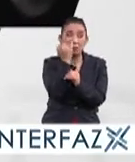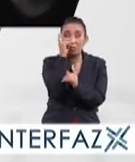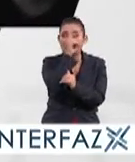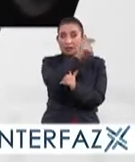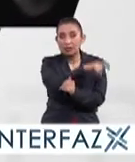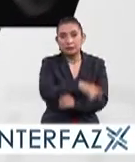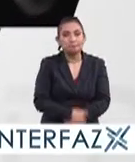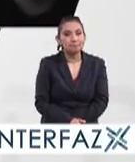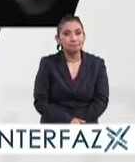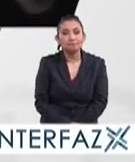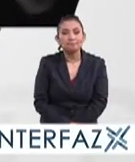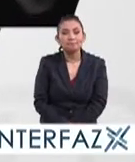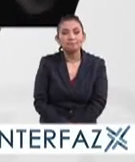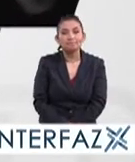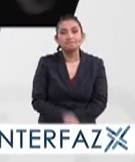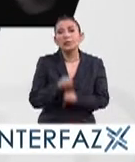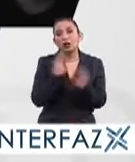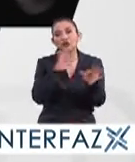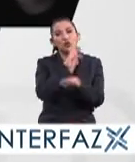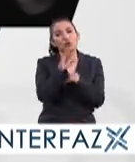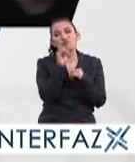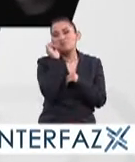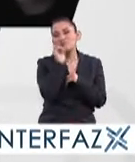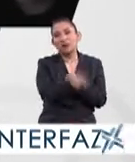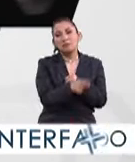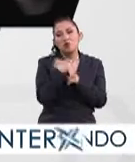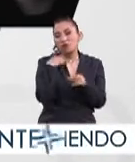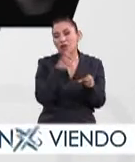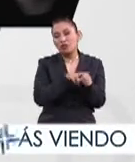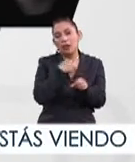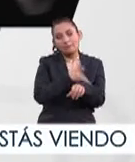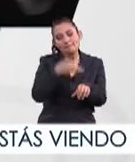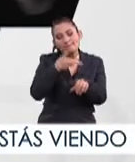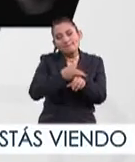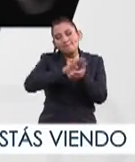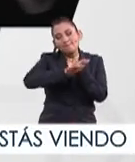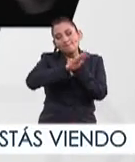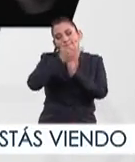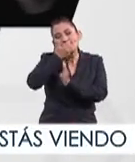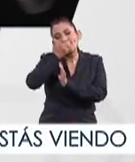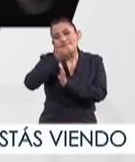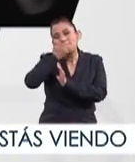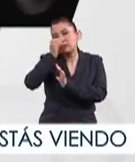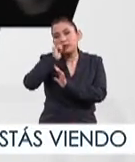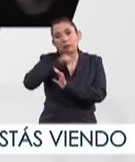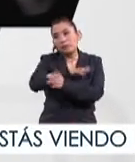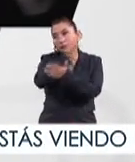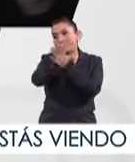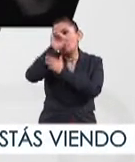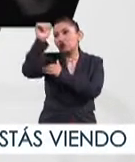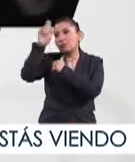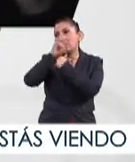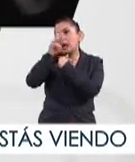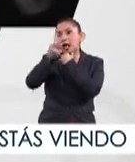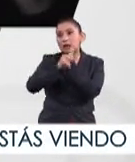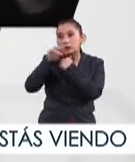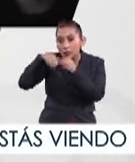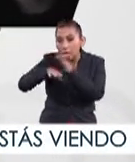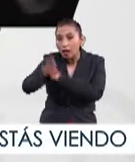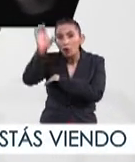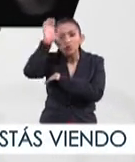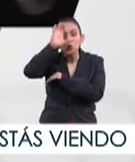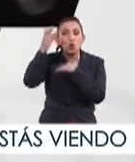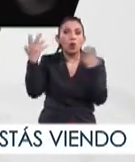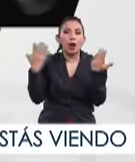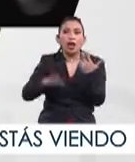un poco difícil. Claro, y todo esto es parte del natural proceso de adaptación por el que uno pasa cuando pues, se adentra en una cultura